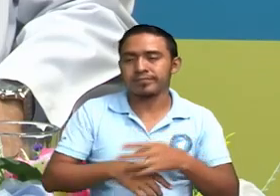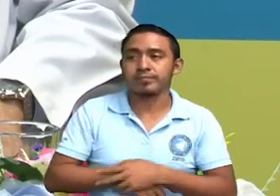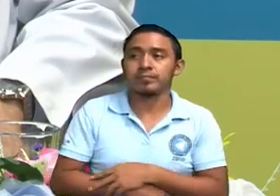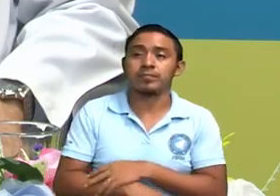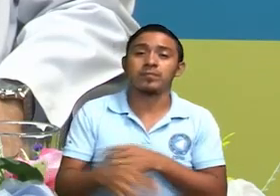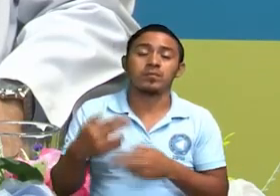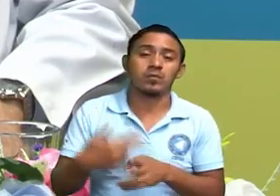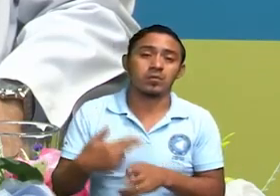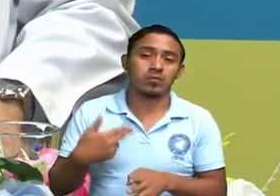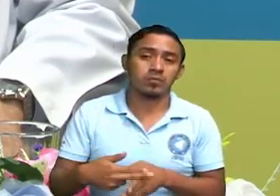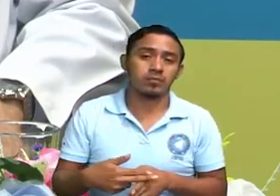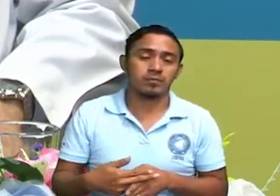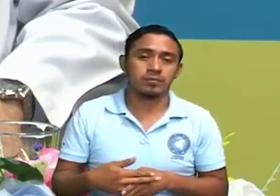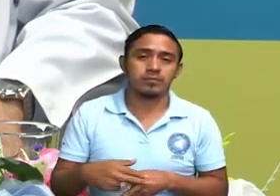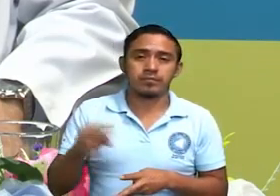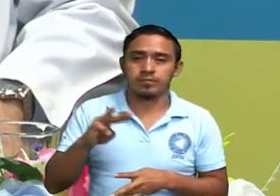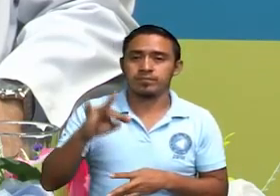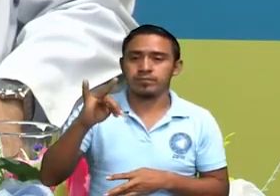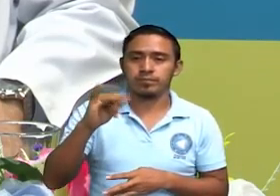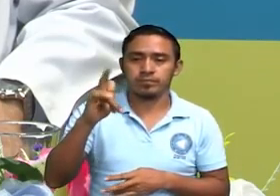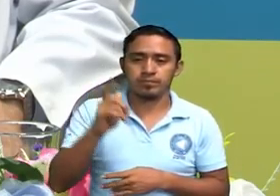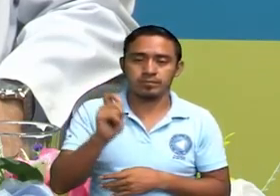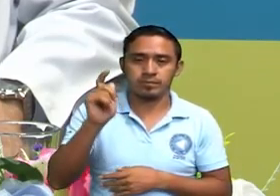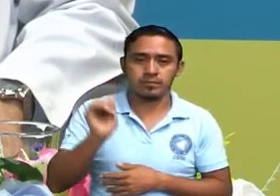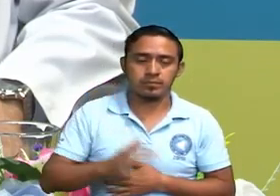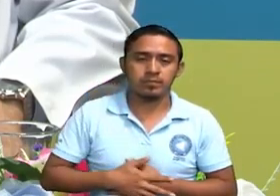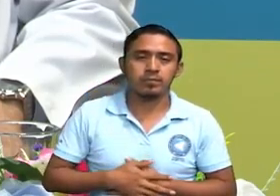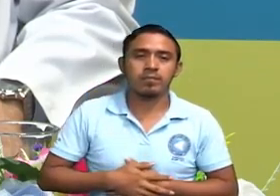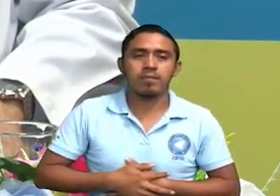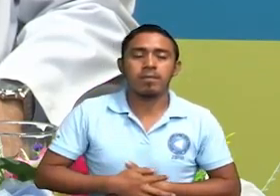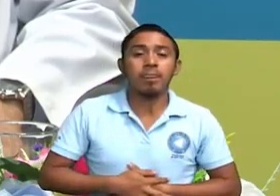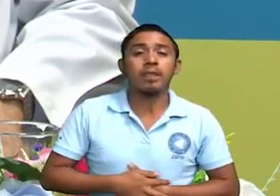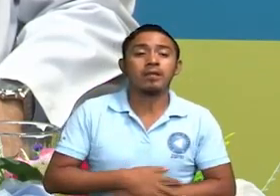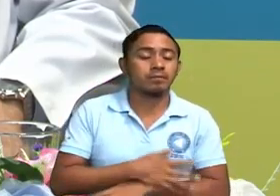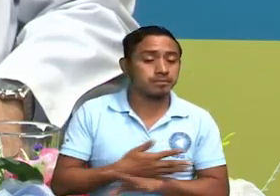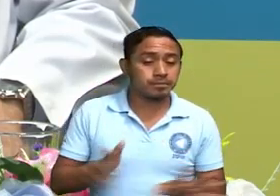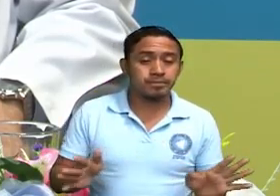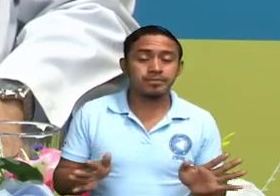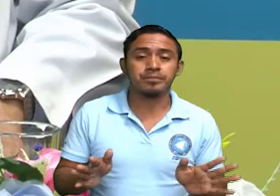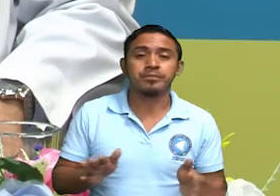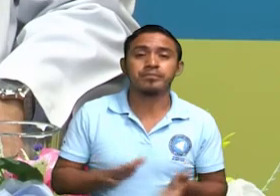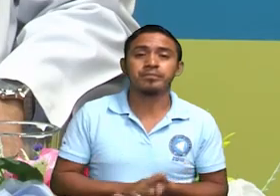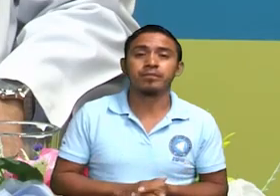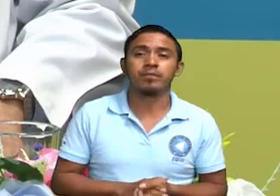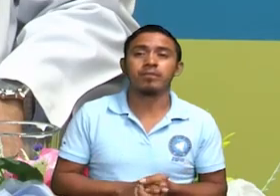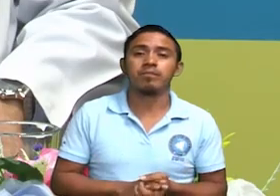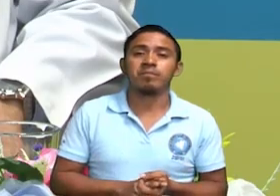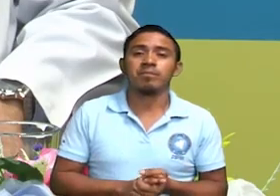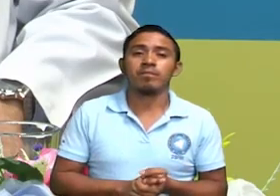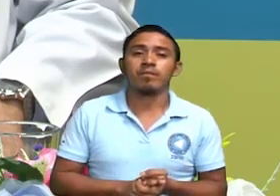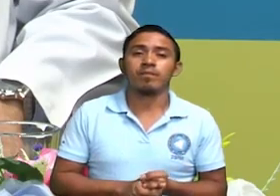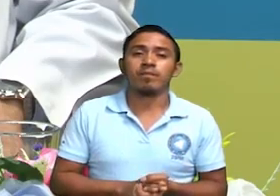le llamamos mixto, el problema. ¿Ve? Entonces,